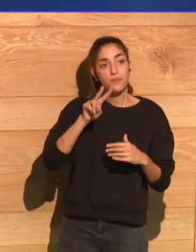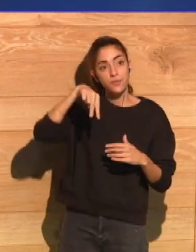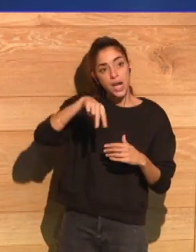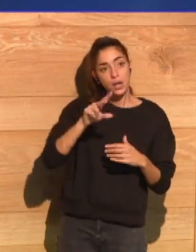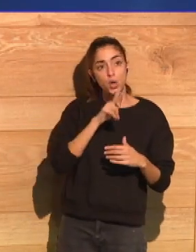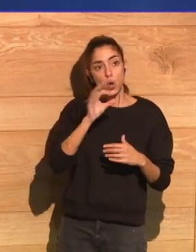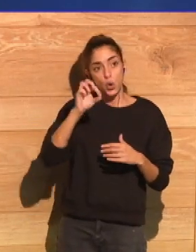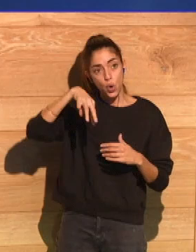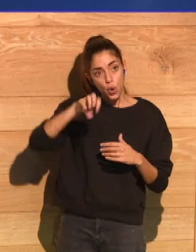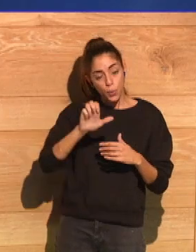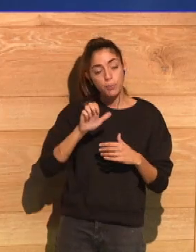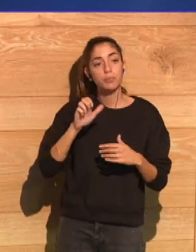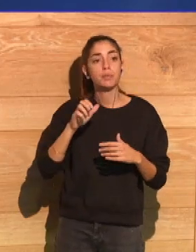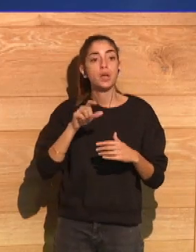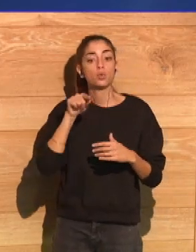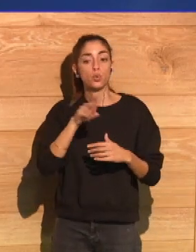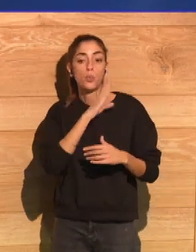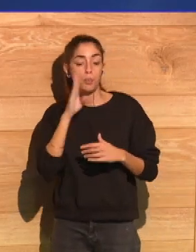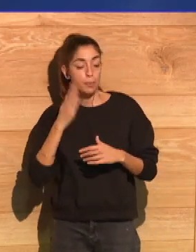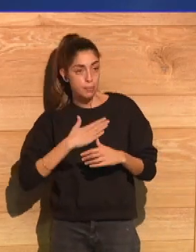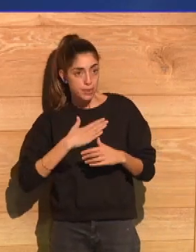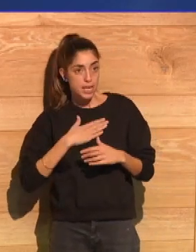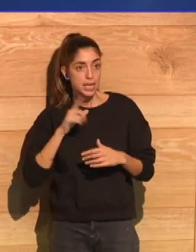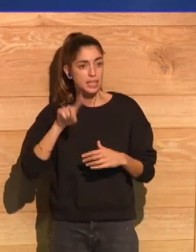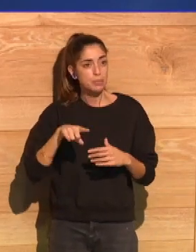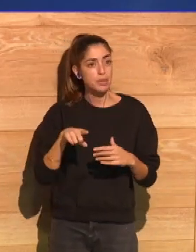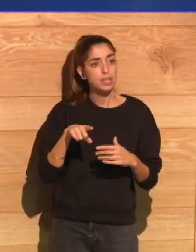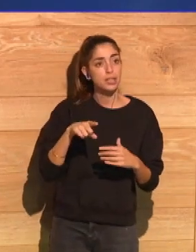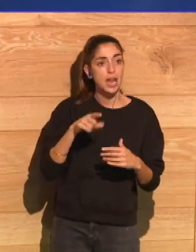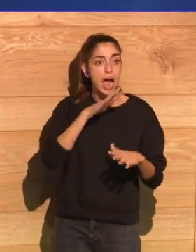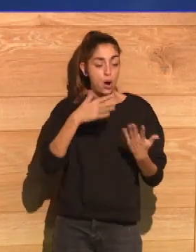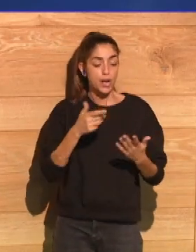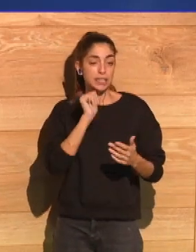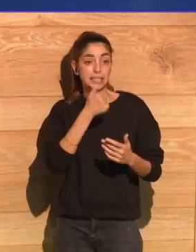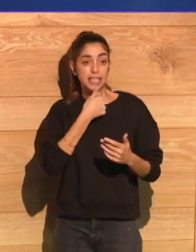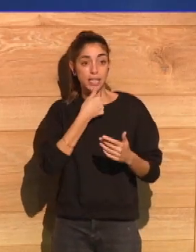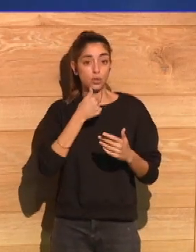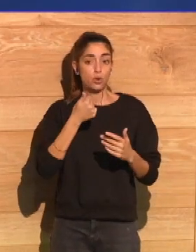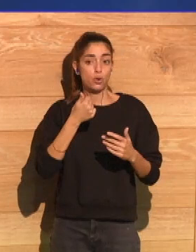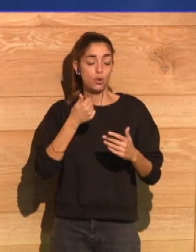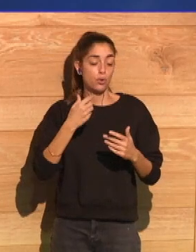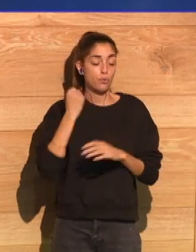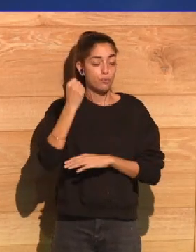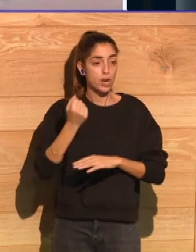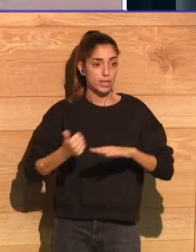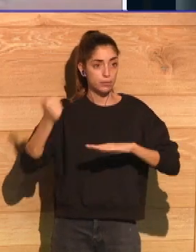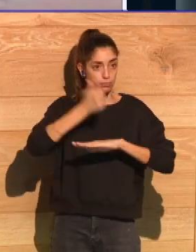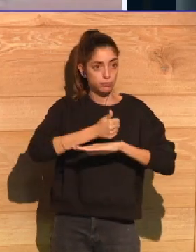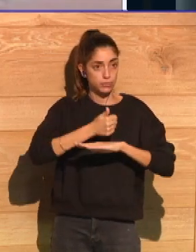fuerza sobrehumana. ¿Realmente lo planteaste hasta en algún momento? ¿Es una trilogía que ha surgido un poco?